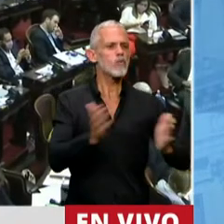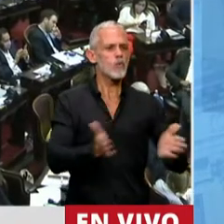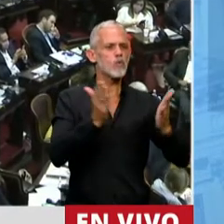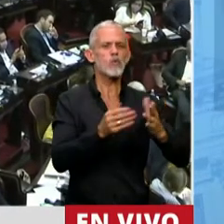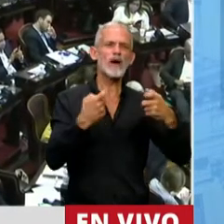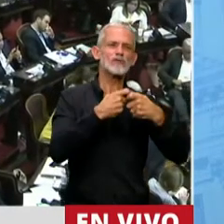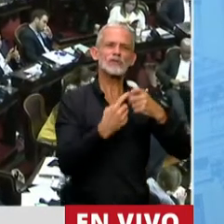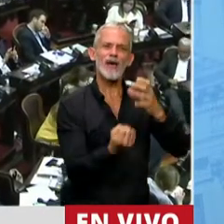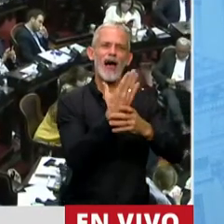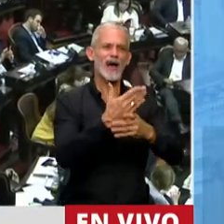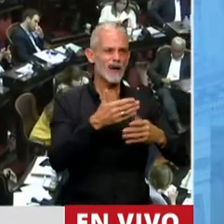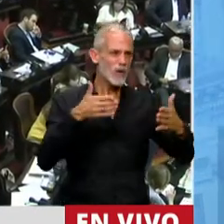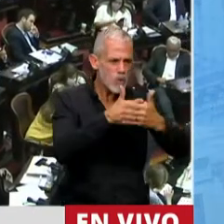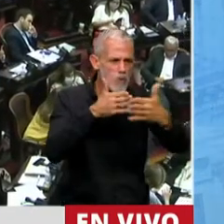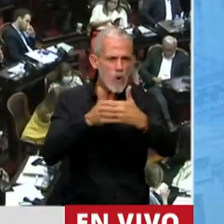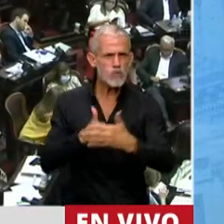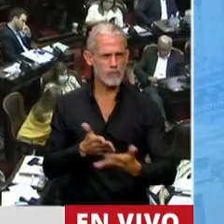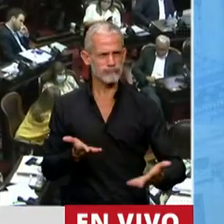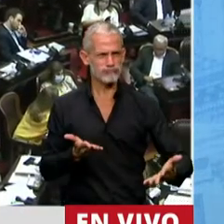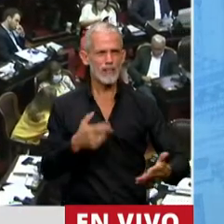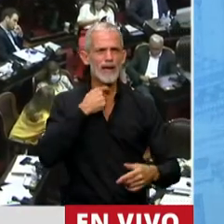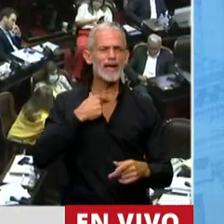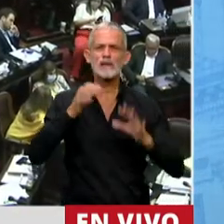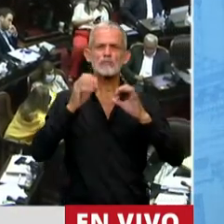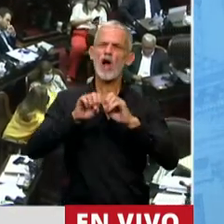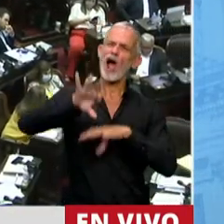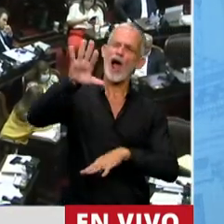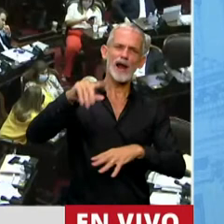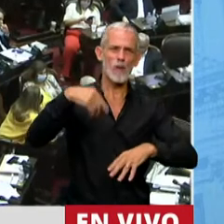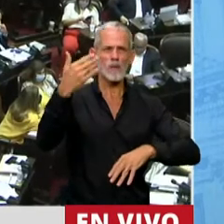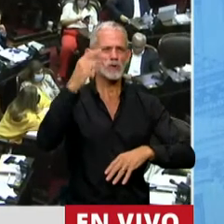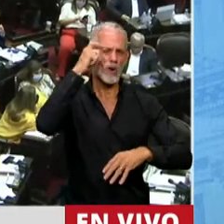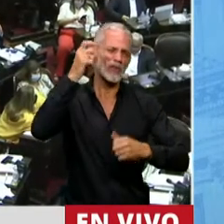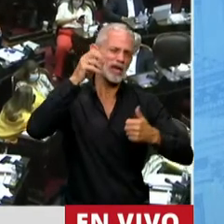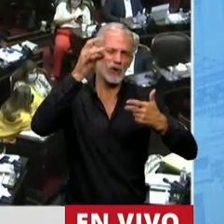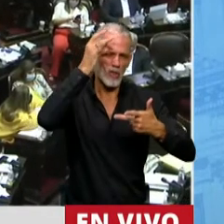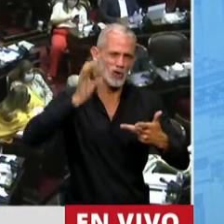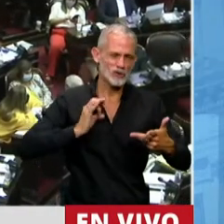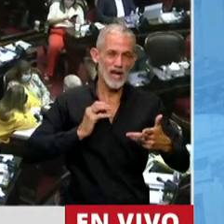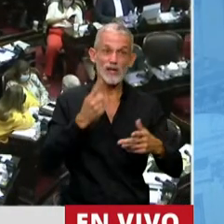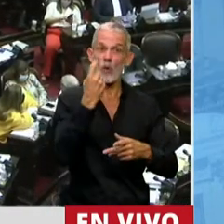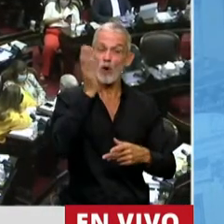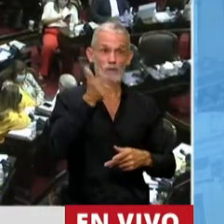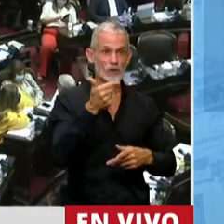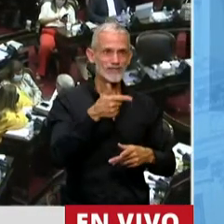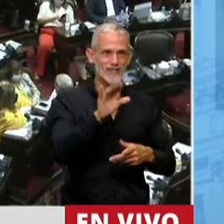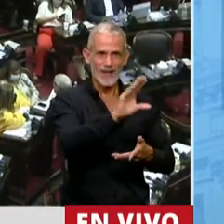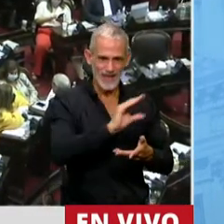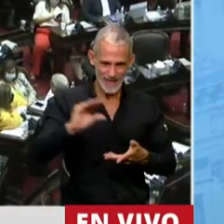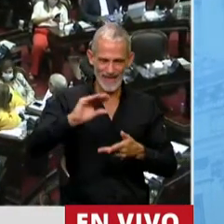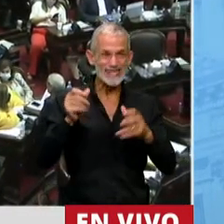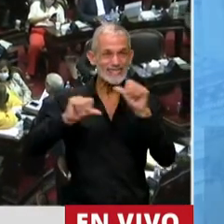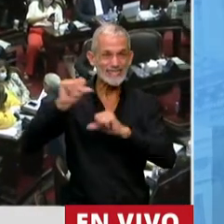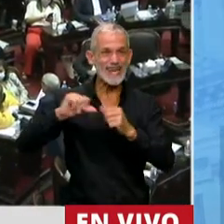una sociedad. Por un lado decimos que queremos llegar en los próximos 10-12 años al 1% del PBI en la ciencia